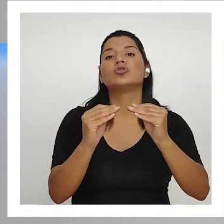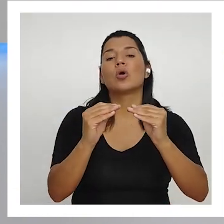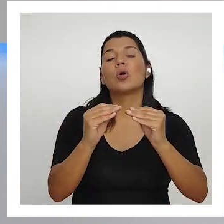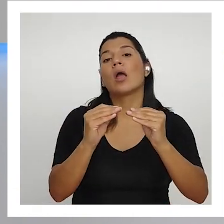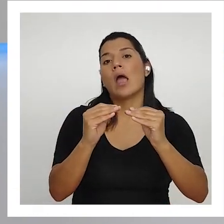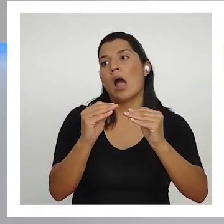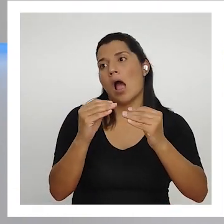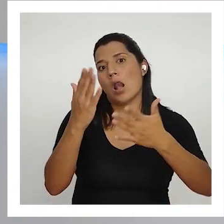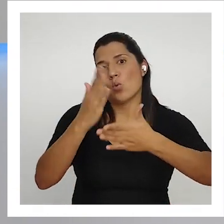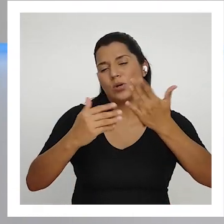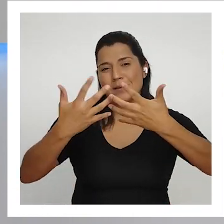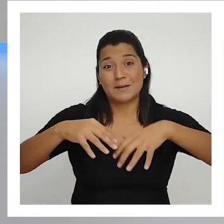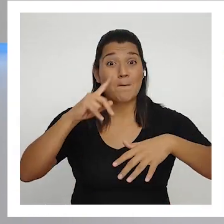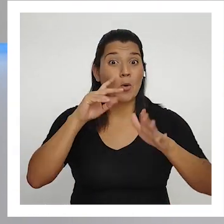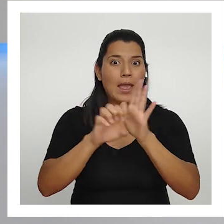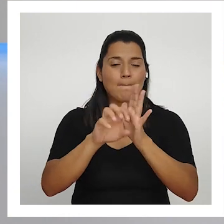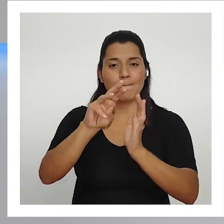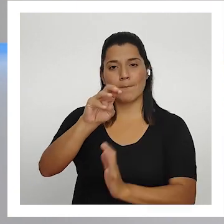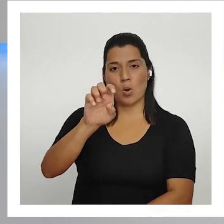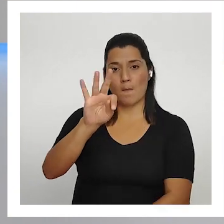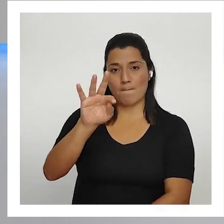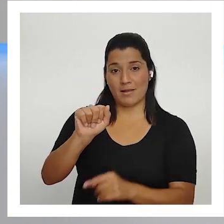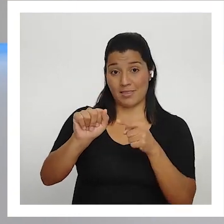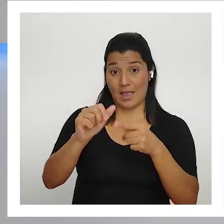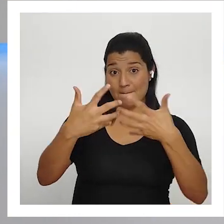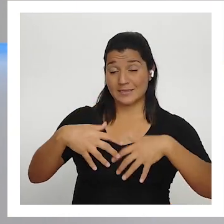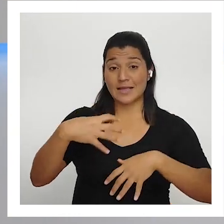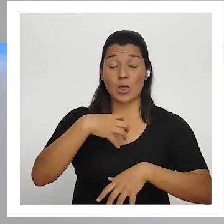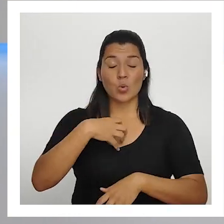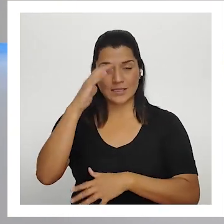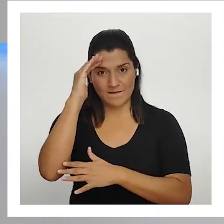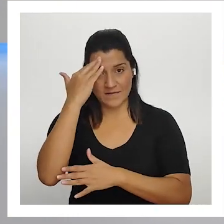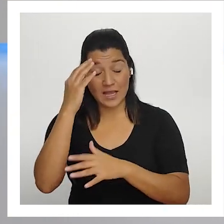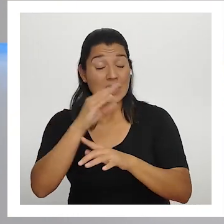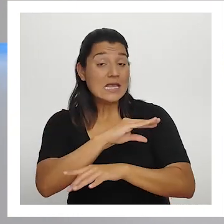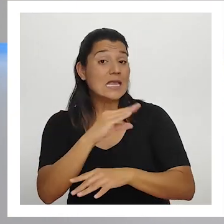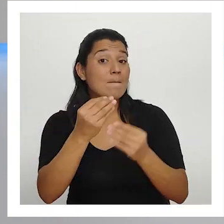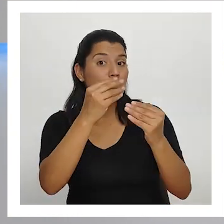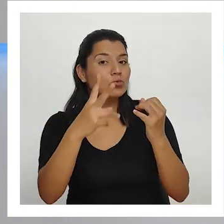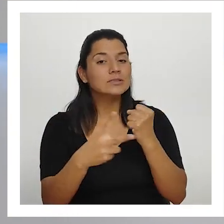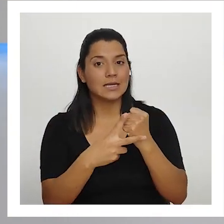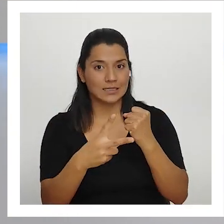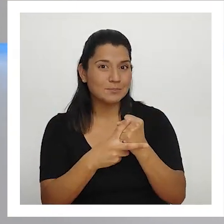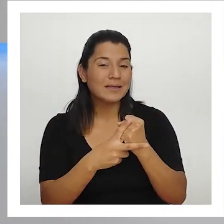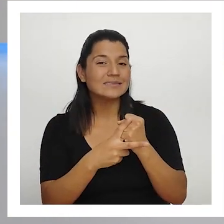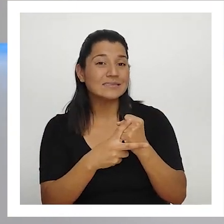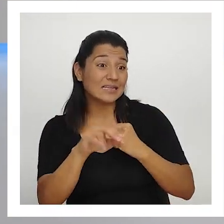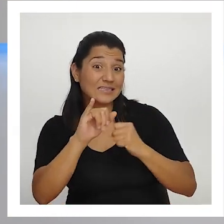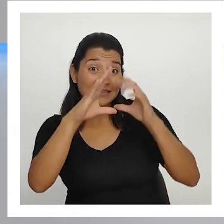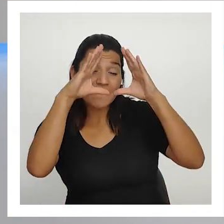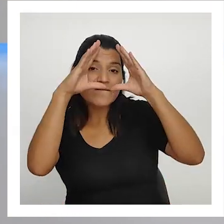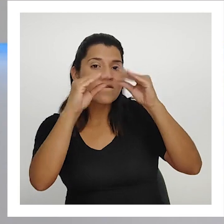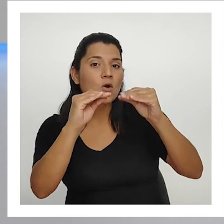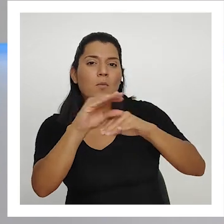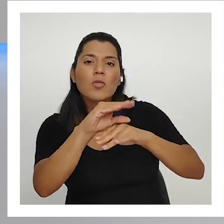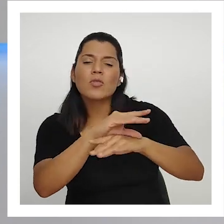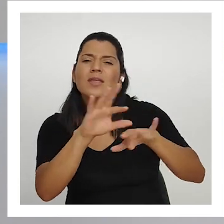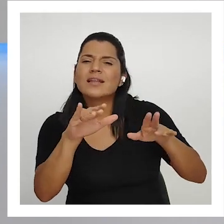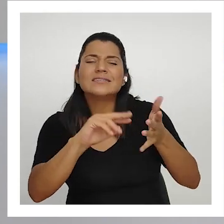para las autoridades, y es que las delincuencias transnacionales no son simples de investigar, se requiere precisamente mucho de esto, de la asistencia mutua